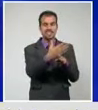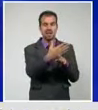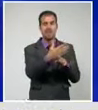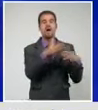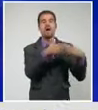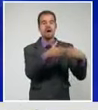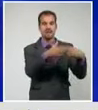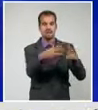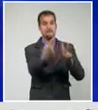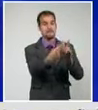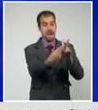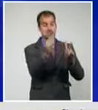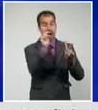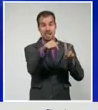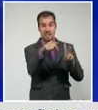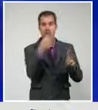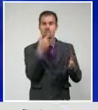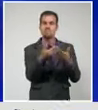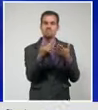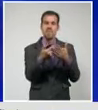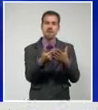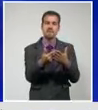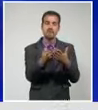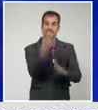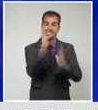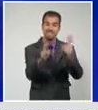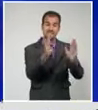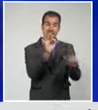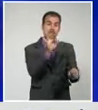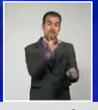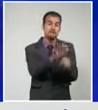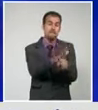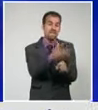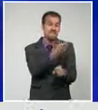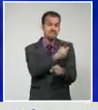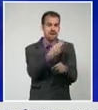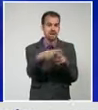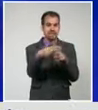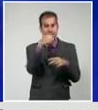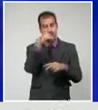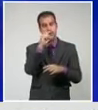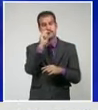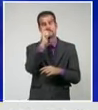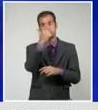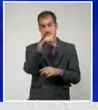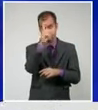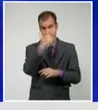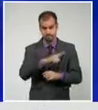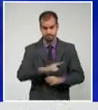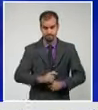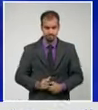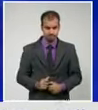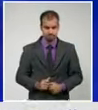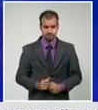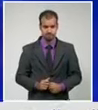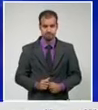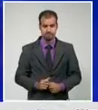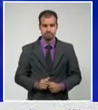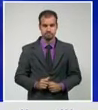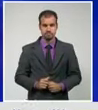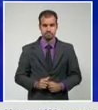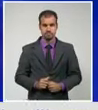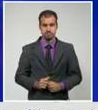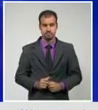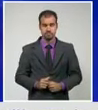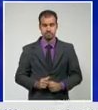Y Bayamo específicamente, que va a comenzar por los municipios cabeceras. Que eso, reitero, junto con esto,